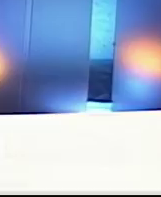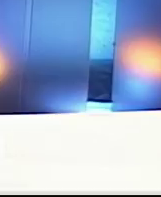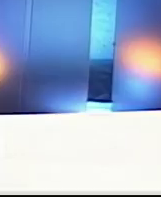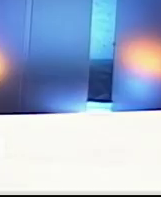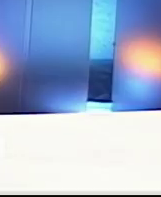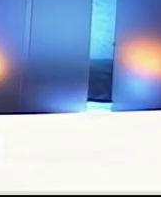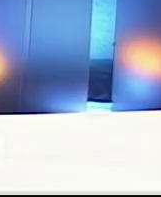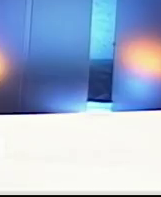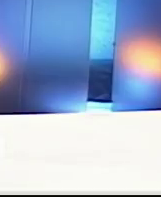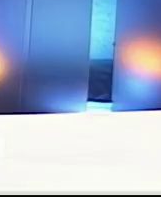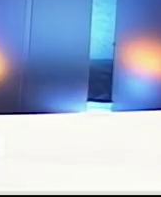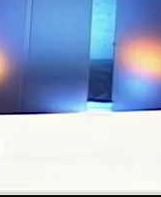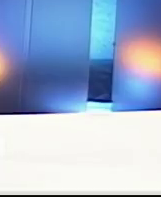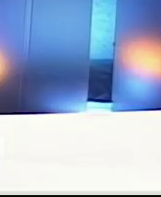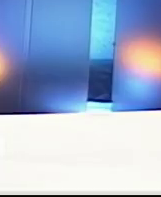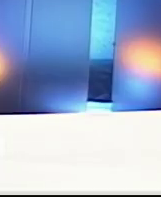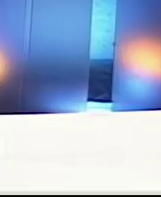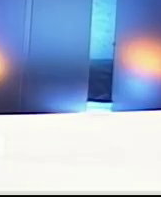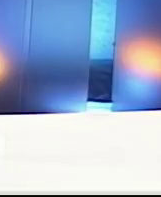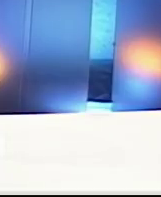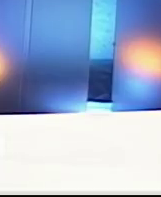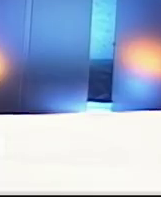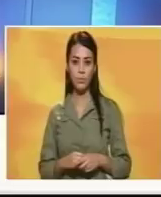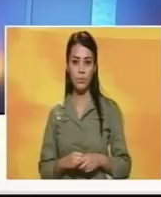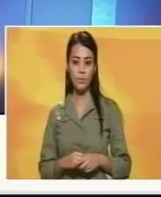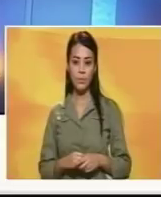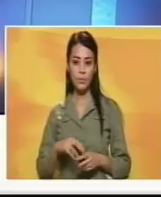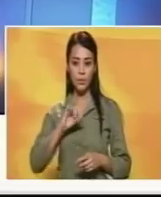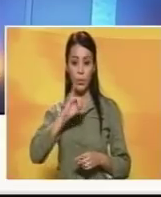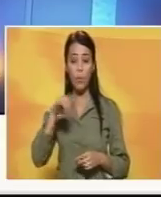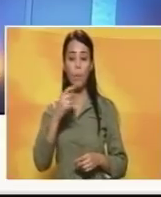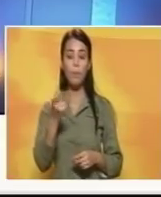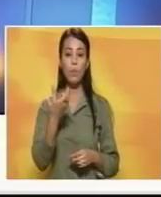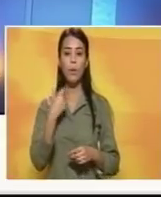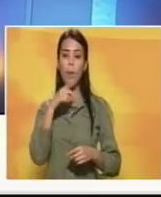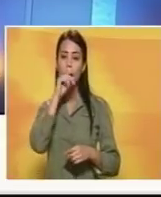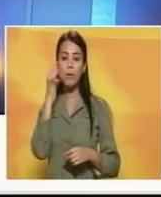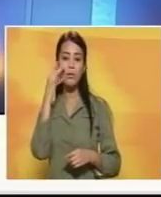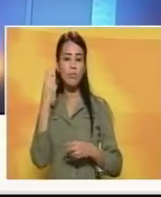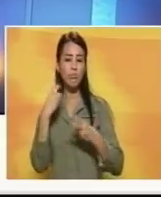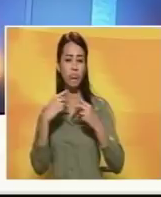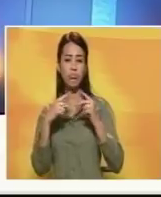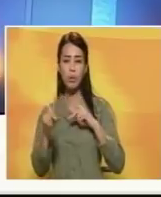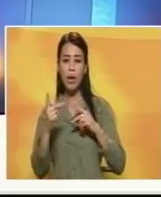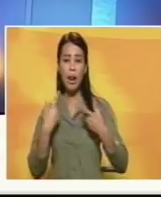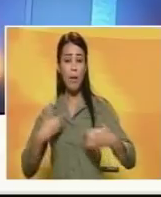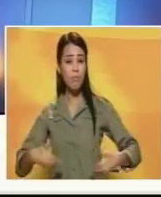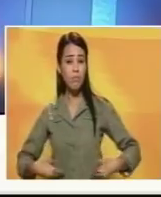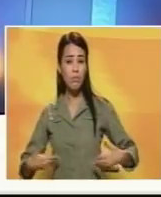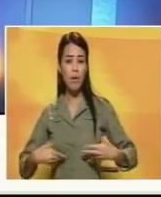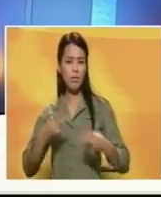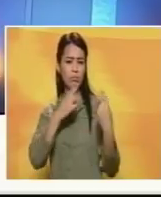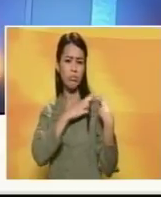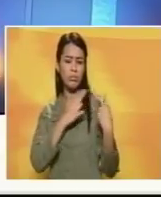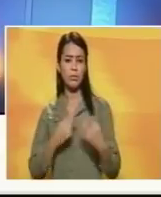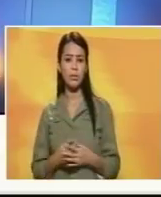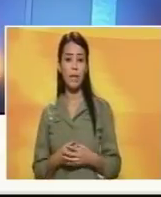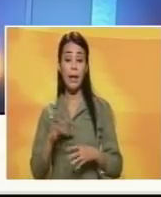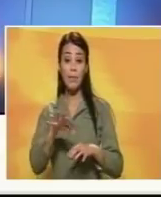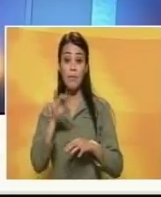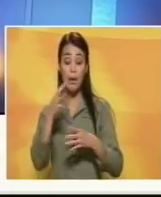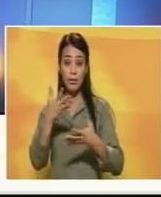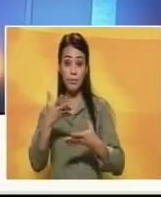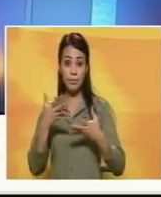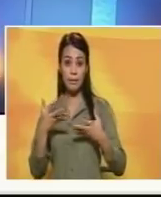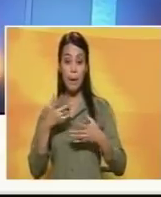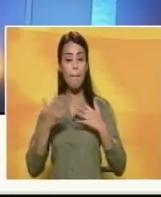Juan Pablo Guanipa publicó en su cuenta en Twitter que el Consejo Legislativo de la entidad declaró la vacante absoluta del cargo al que fue electo el pasado